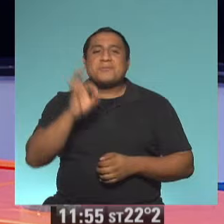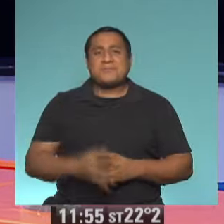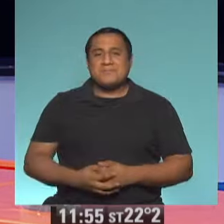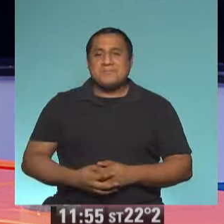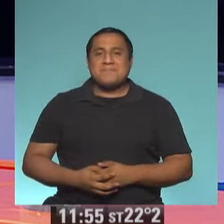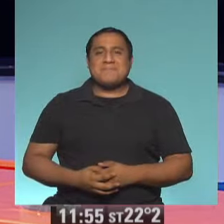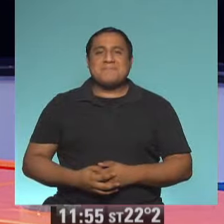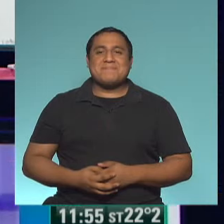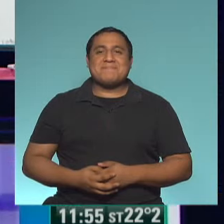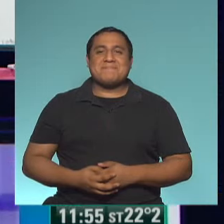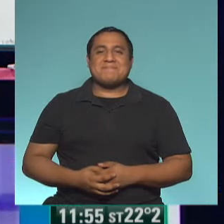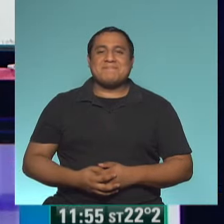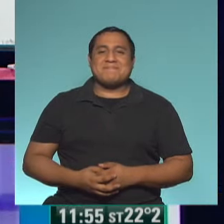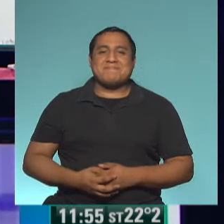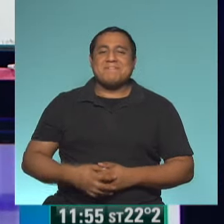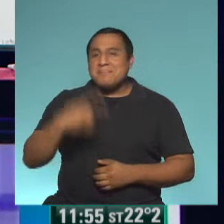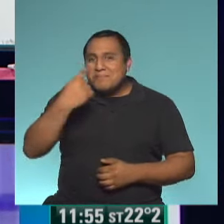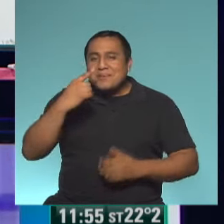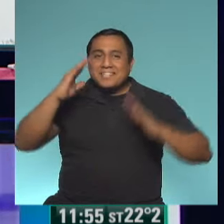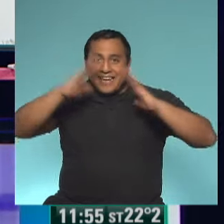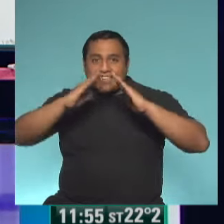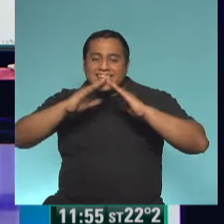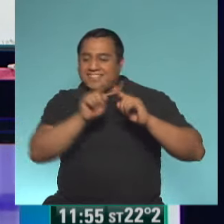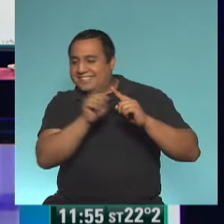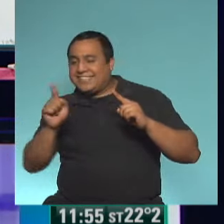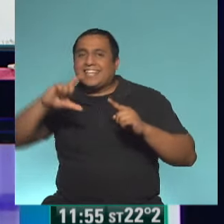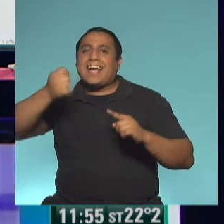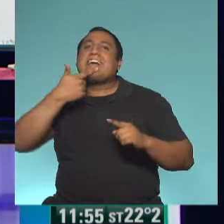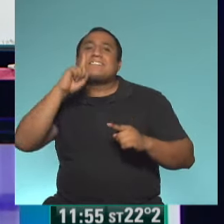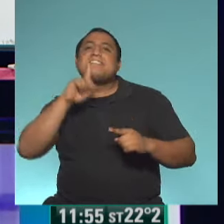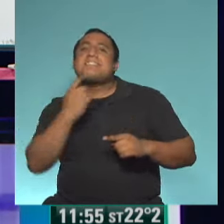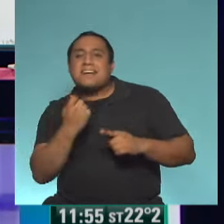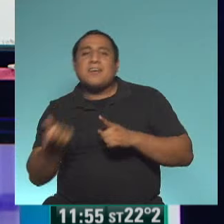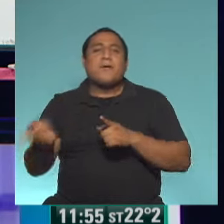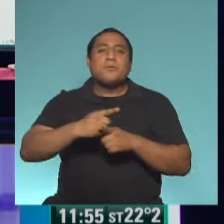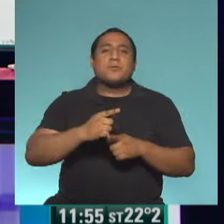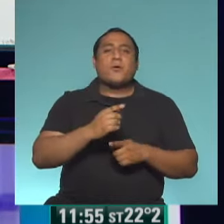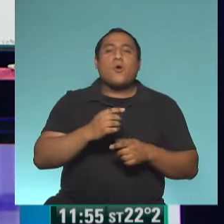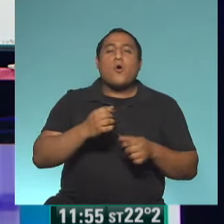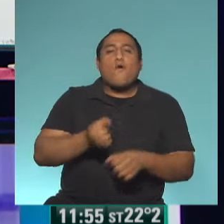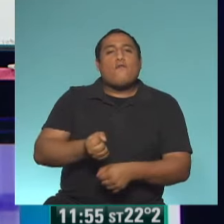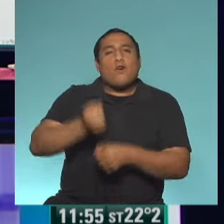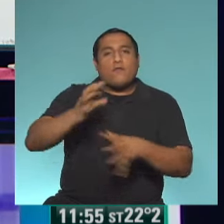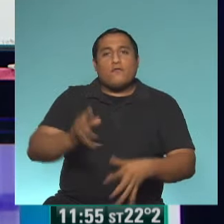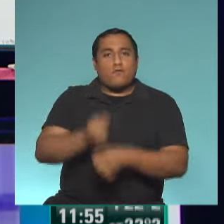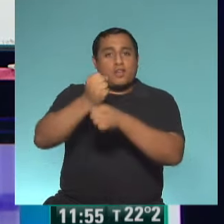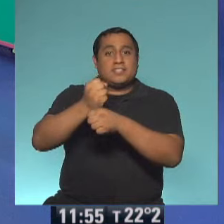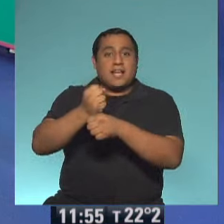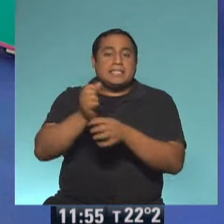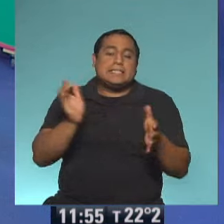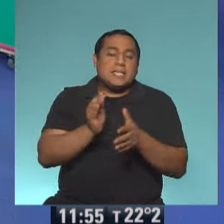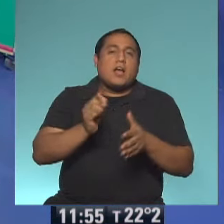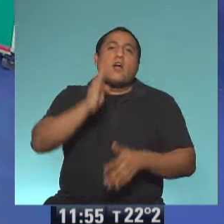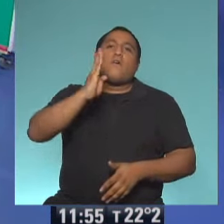Autito. Y teníamos el primero que ya vimos, casa, casita. Y ahora si digo una bolsa muy chiquita, ¿cómo es? Una